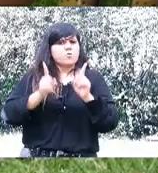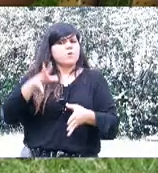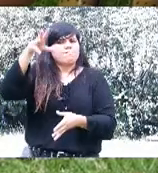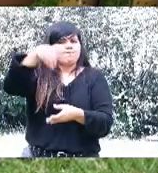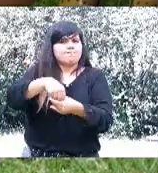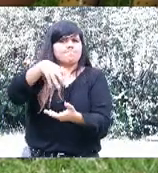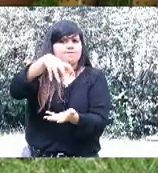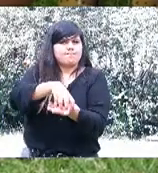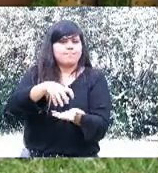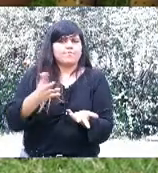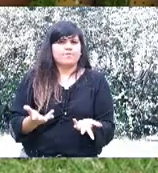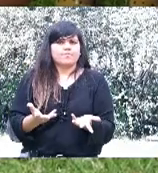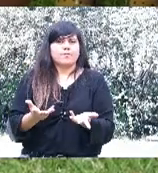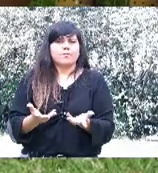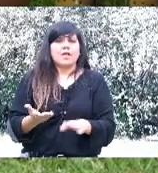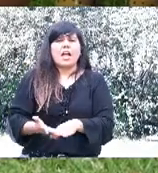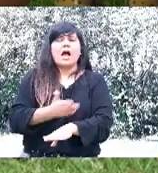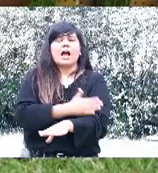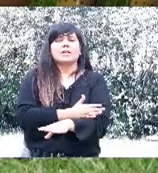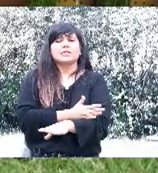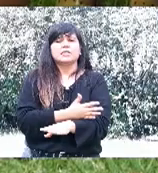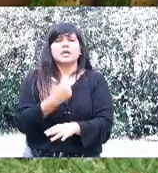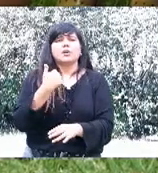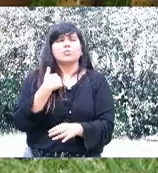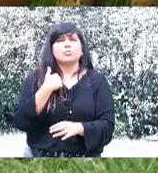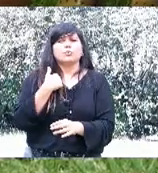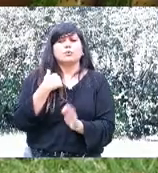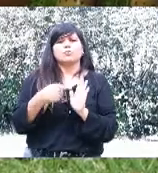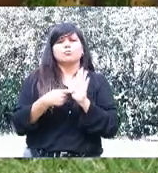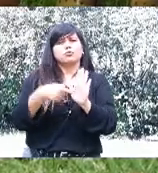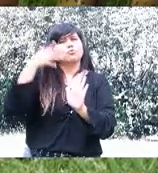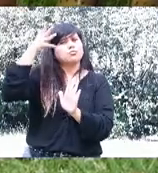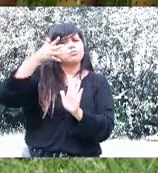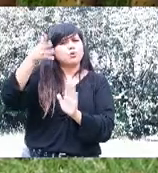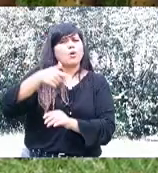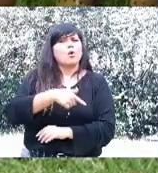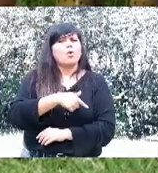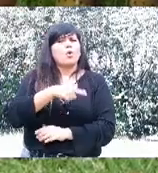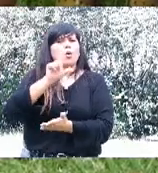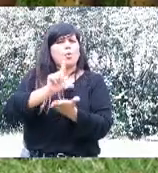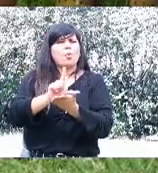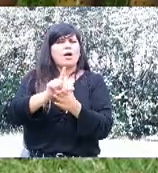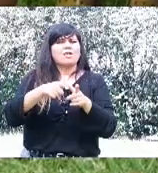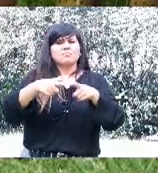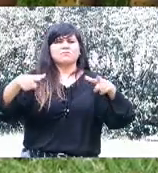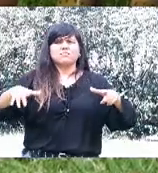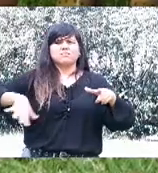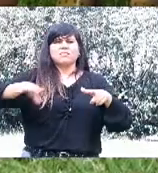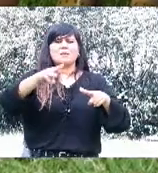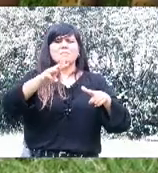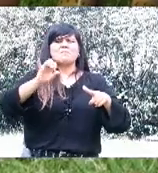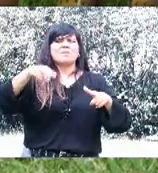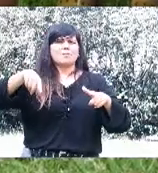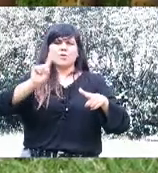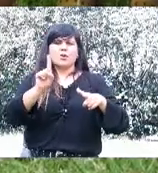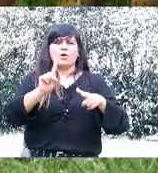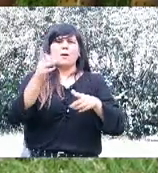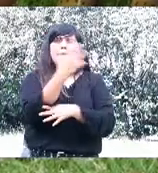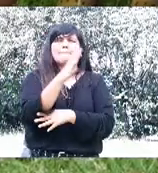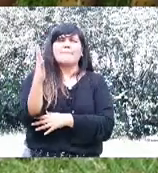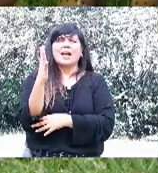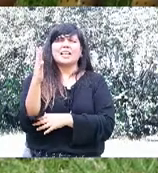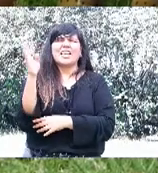no eh denante Cuando uno de los expositores decía este lugar cómo se llama este espacio más grande no era el m el parque Brasil o